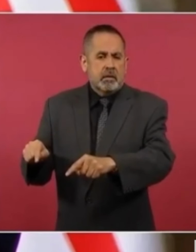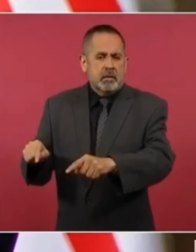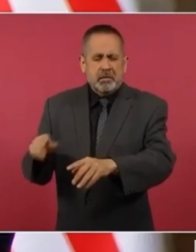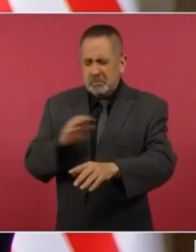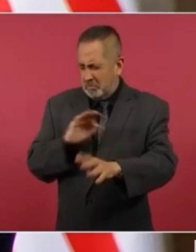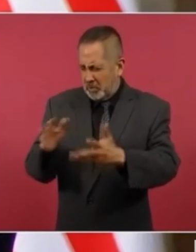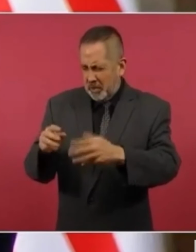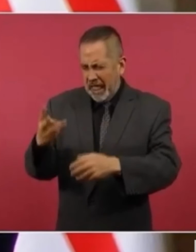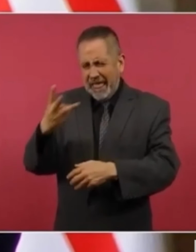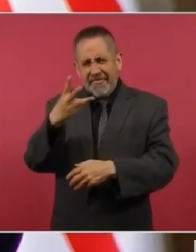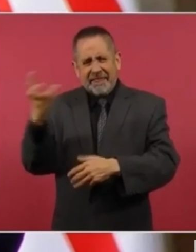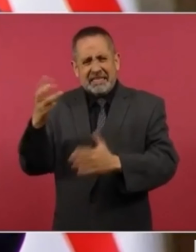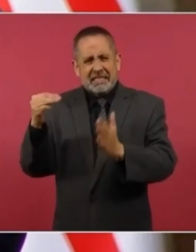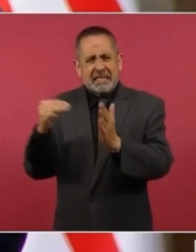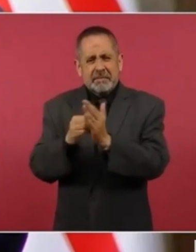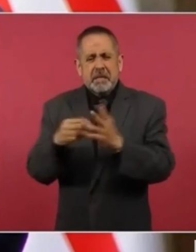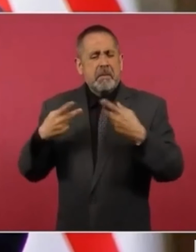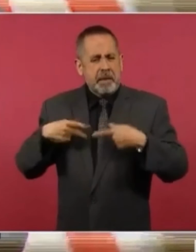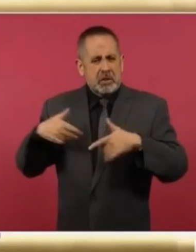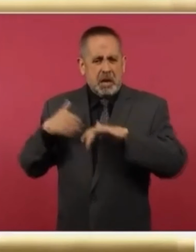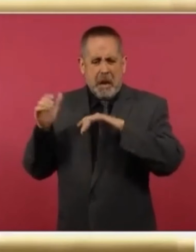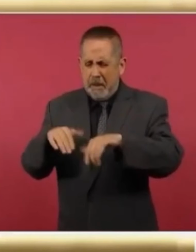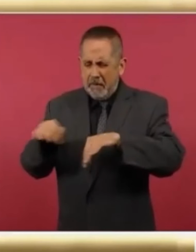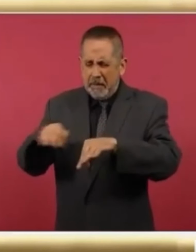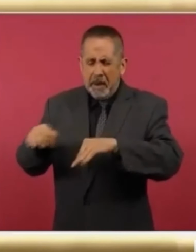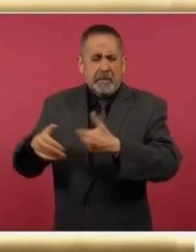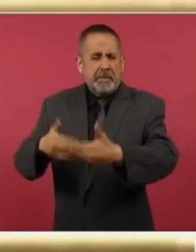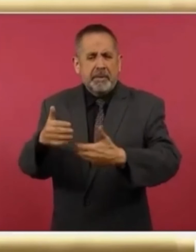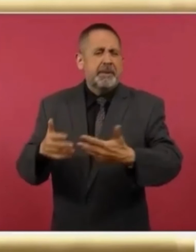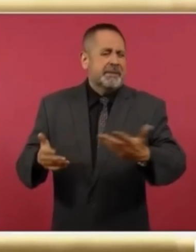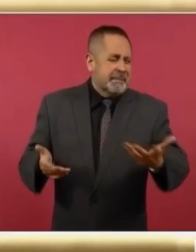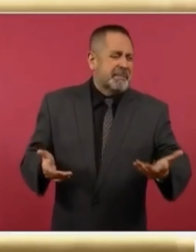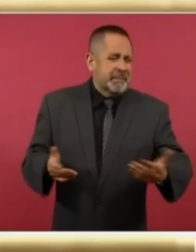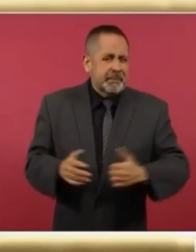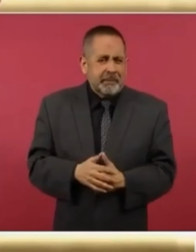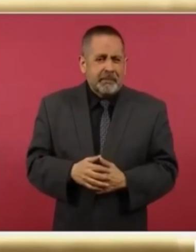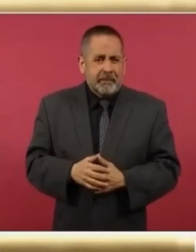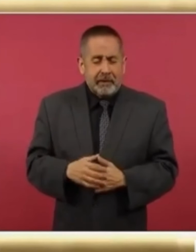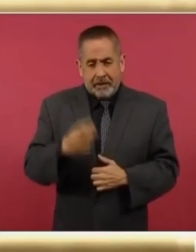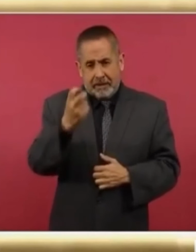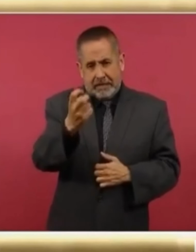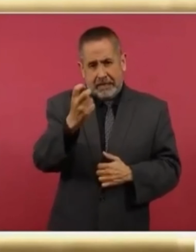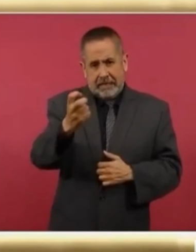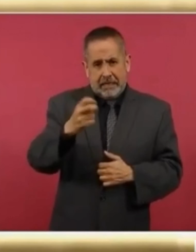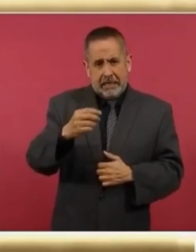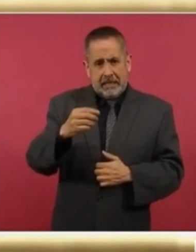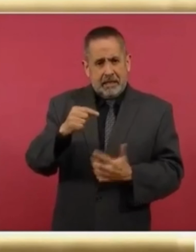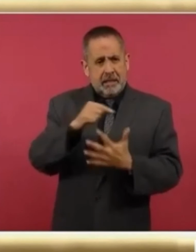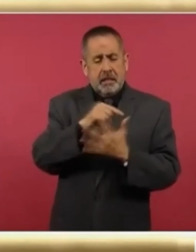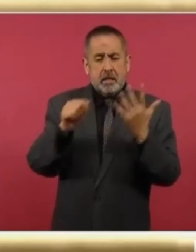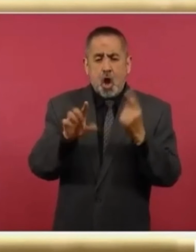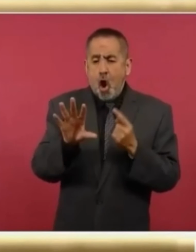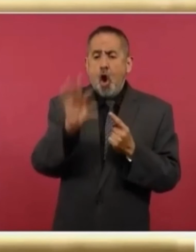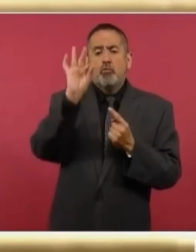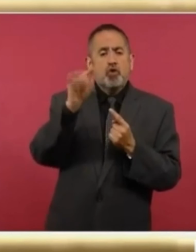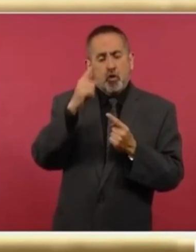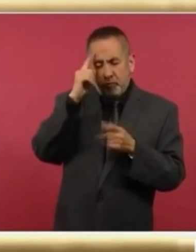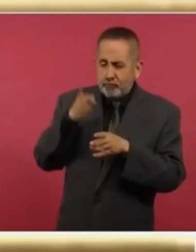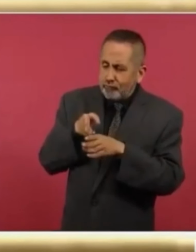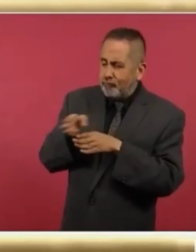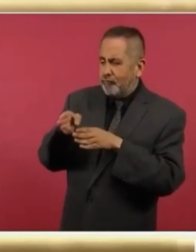como 300 mil personas. Entonces, esa es la opción, ese es el